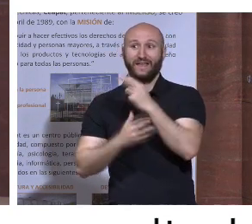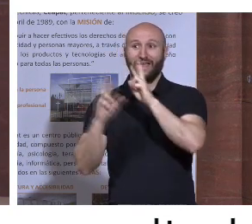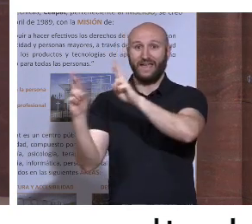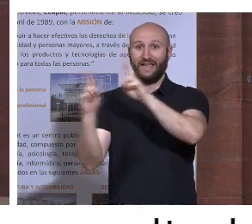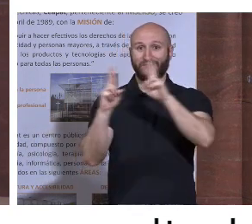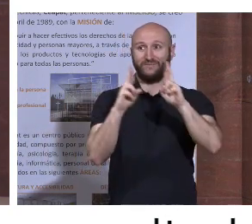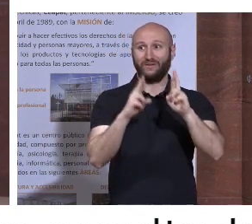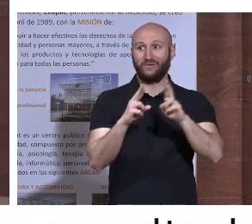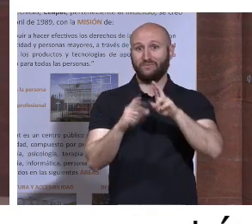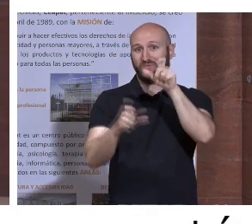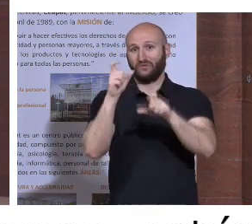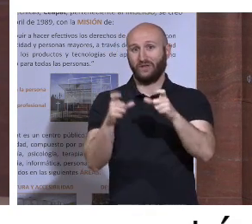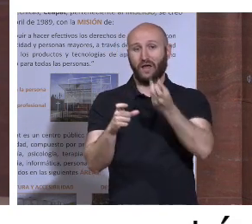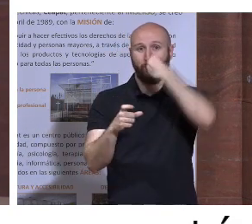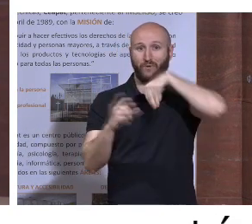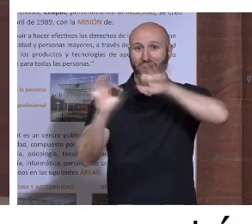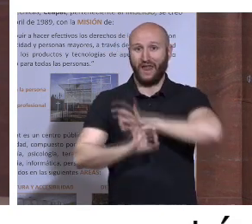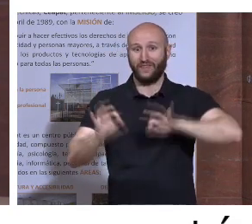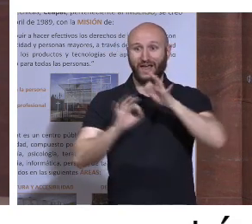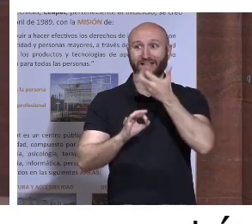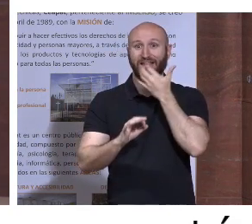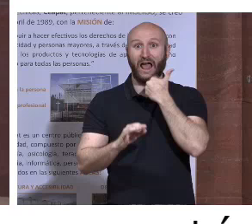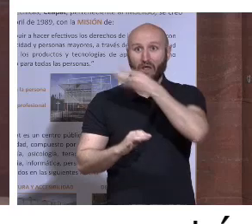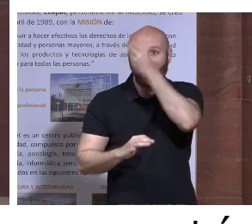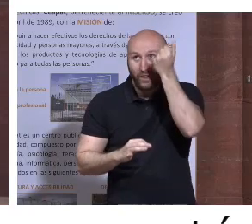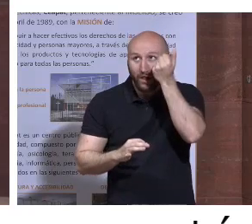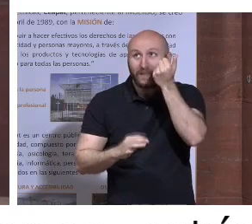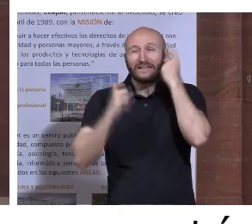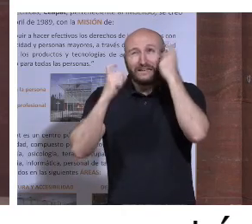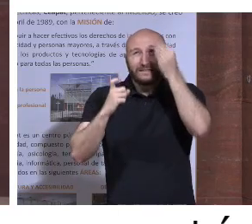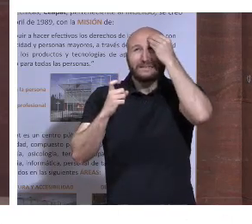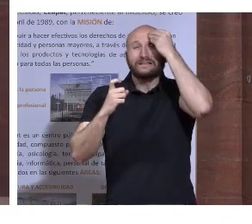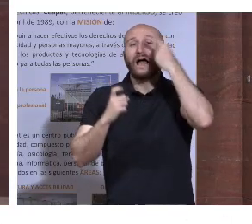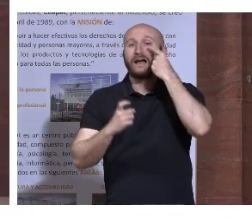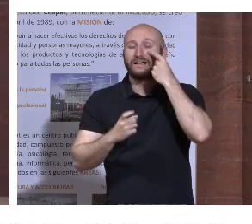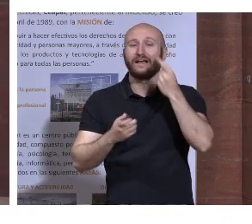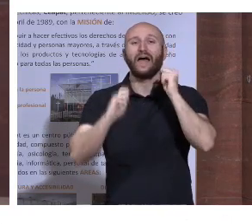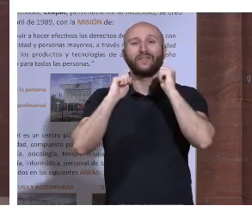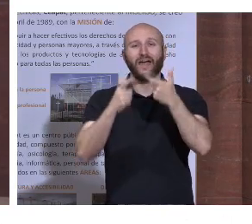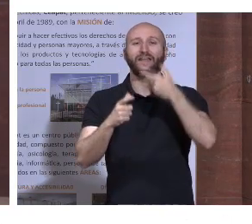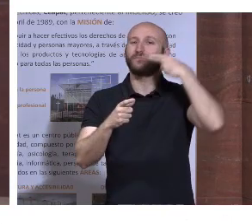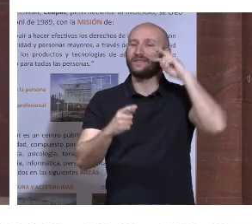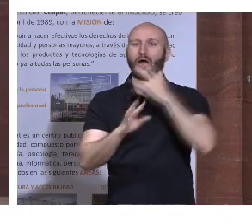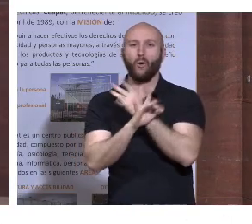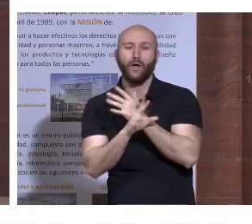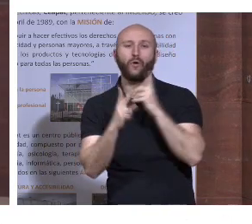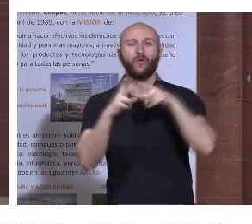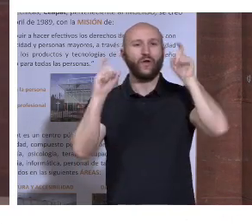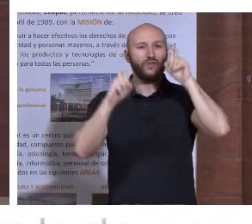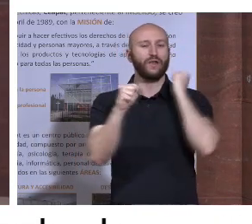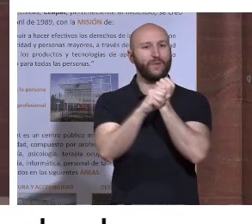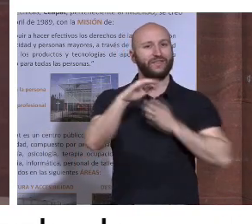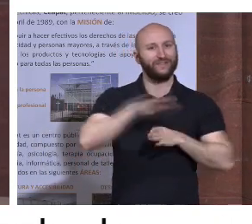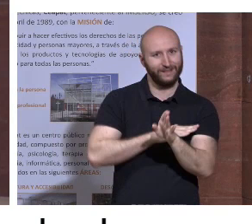me queda algo intentaré recordarlo. Facilitar la experiencia en el juego, la educación y el empleo accesible,